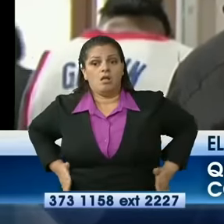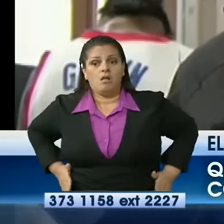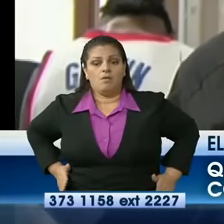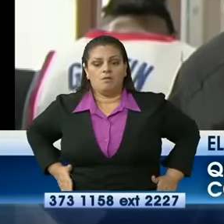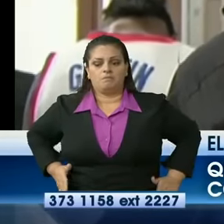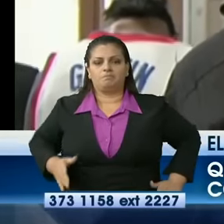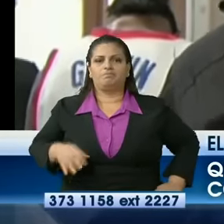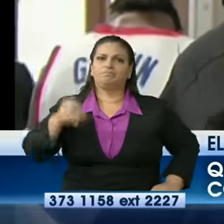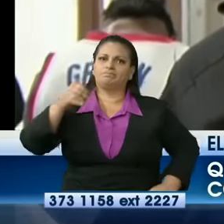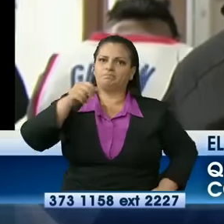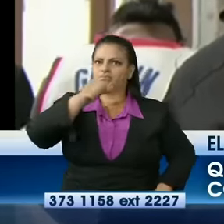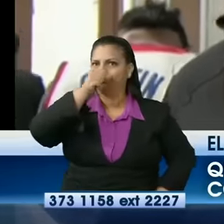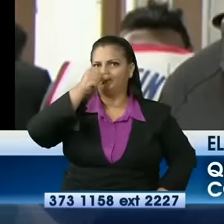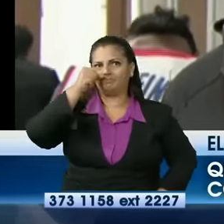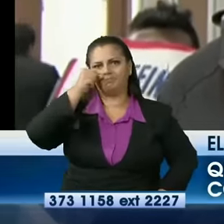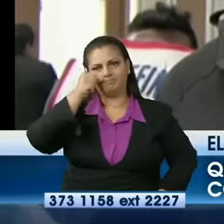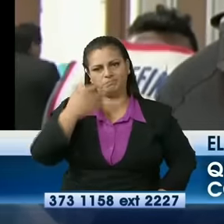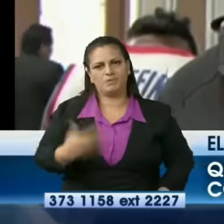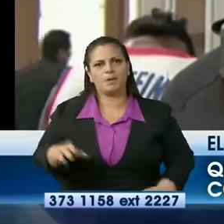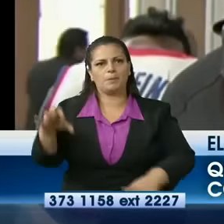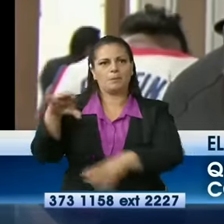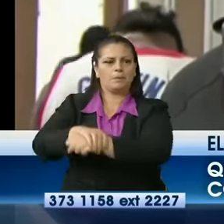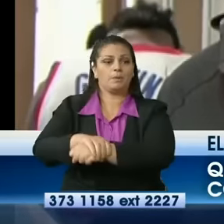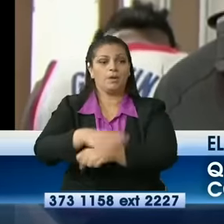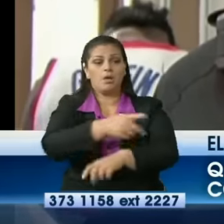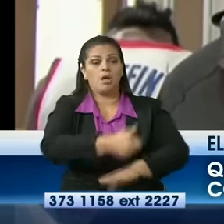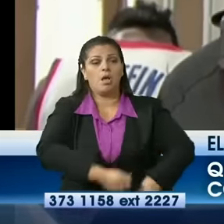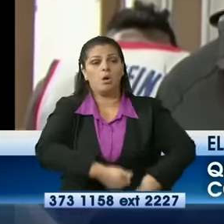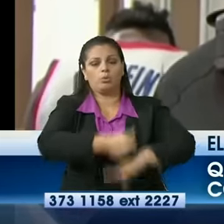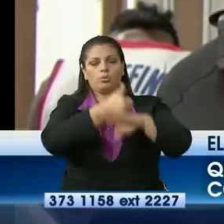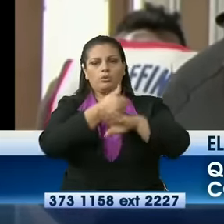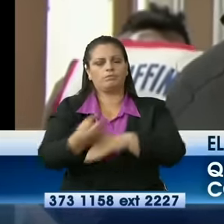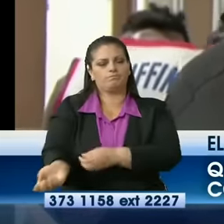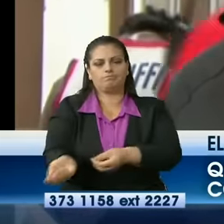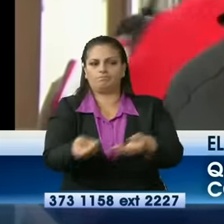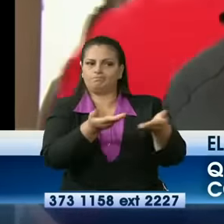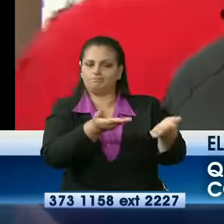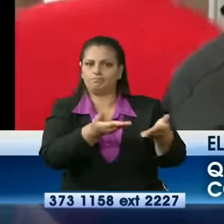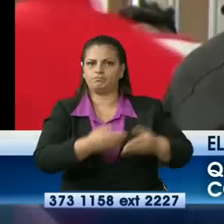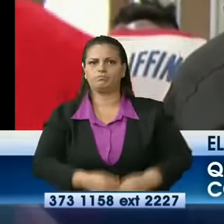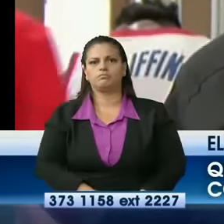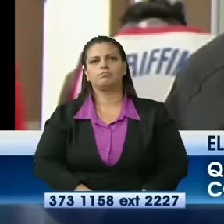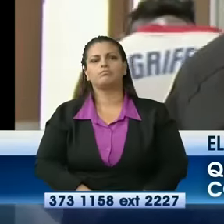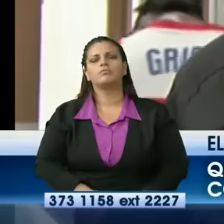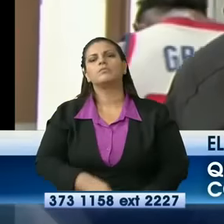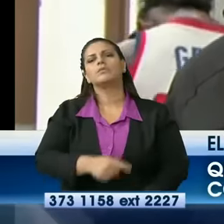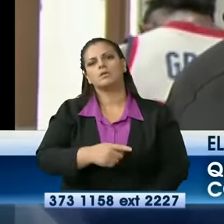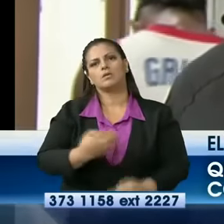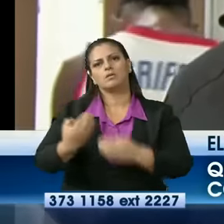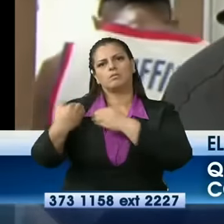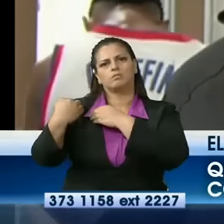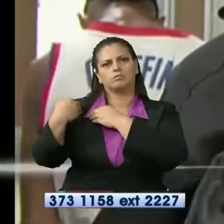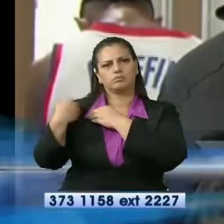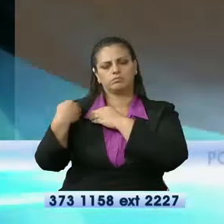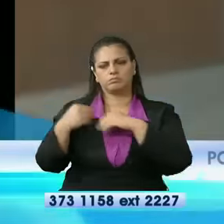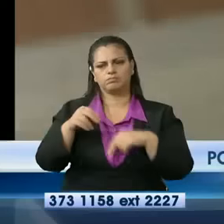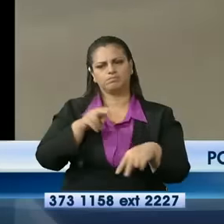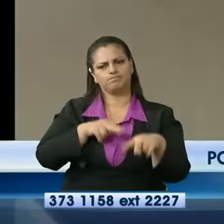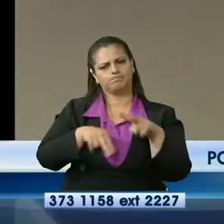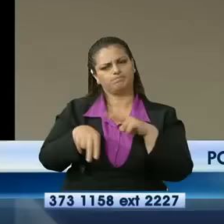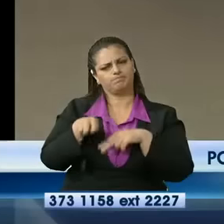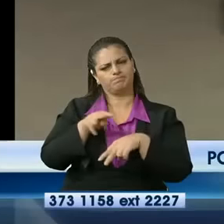a la unidad de flagrancia a poner la orden de las autoridades de turno, quienes avalizaron el procedimiento y ordenaron la detención del ciudadano.